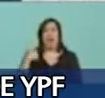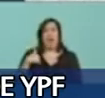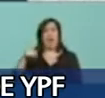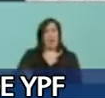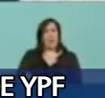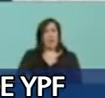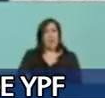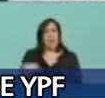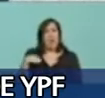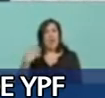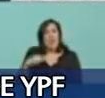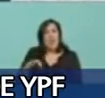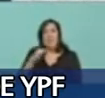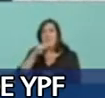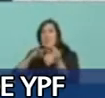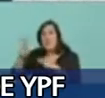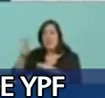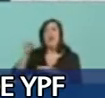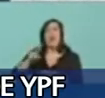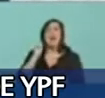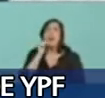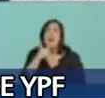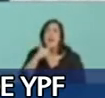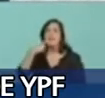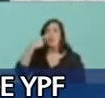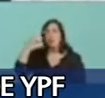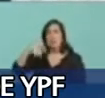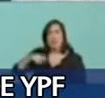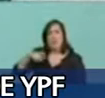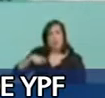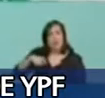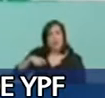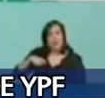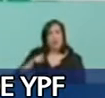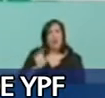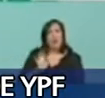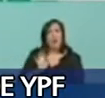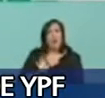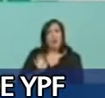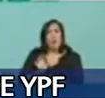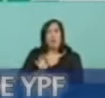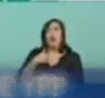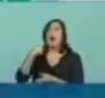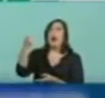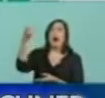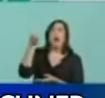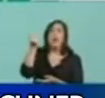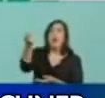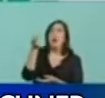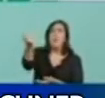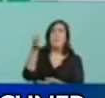tiene que importar gas y petróleo y que esto no significa un pasivo